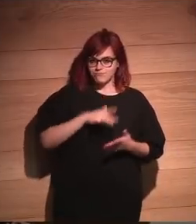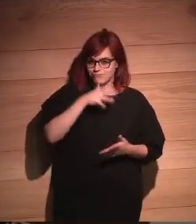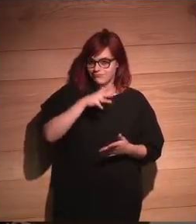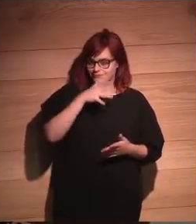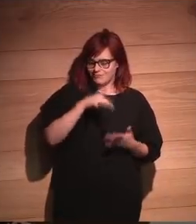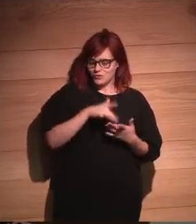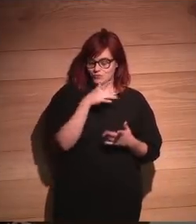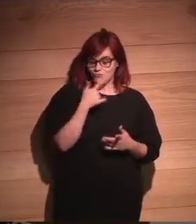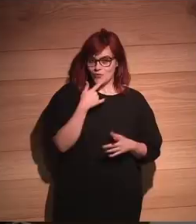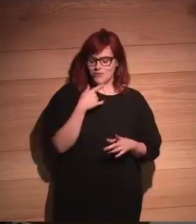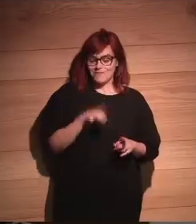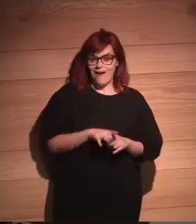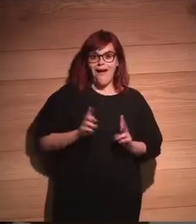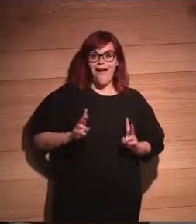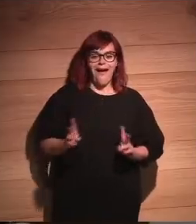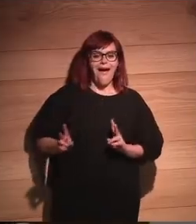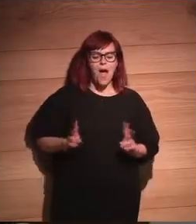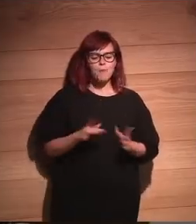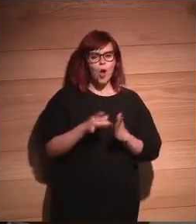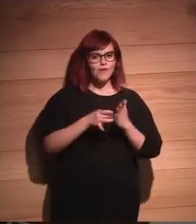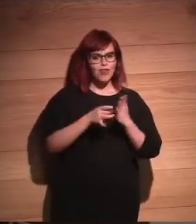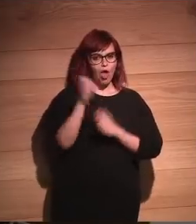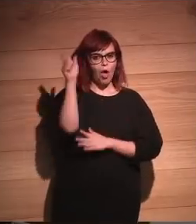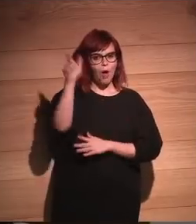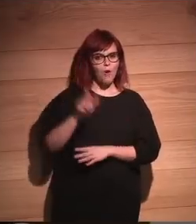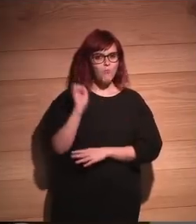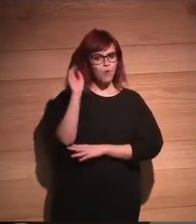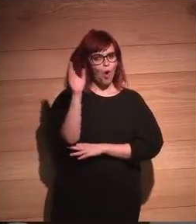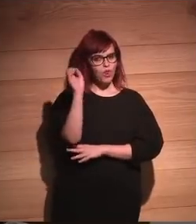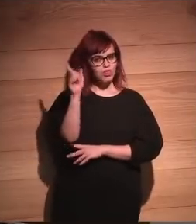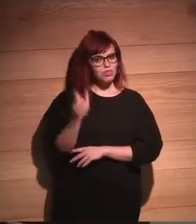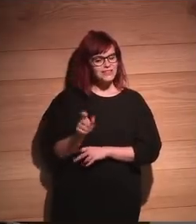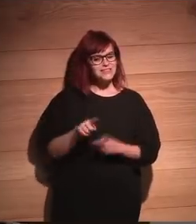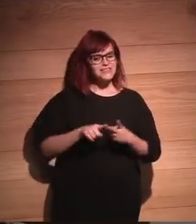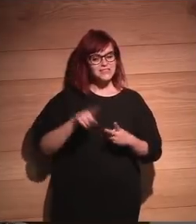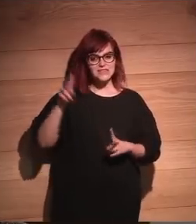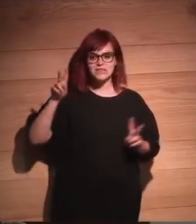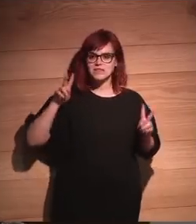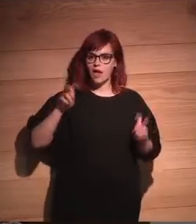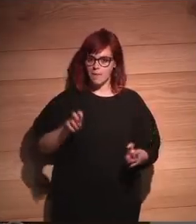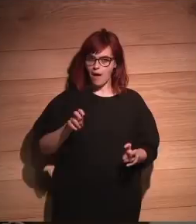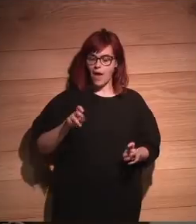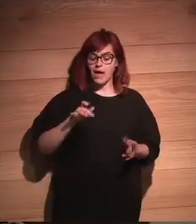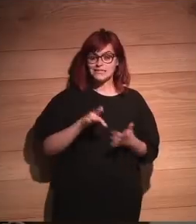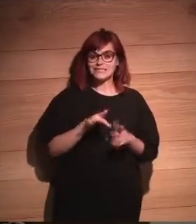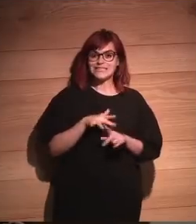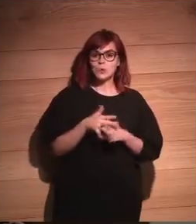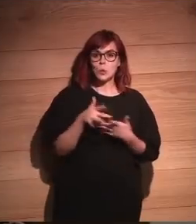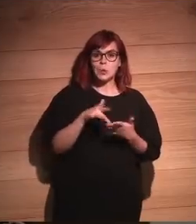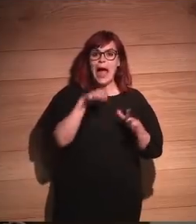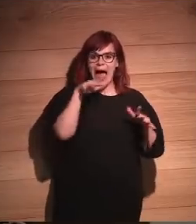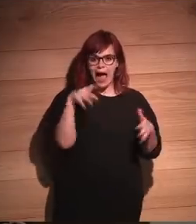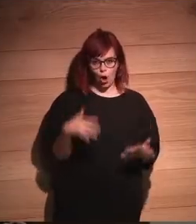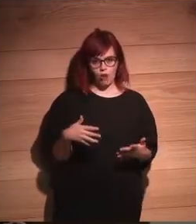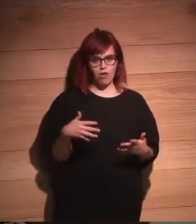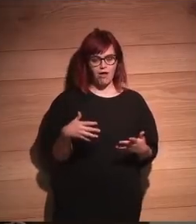tiene casi sobreexcitado por la calidad de los ponentes y por el tema a tratar y por el momento en el que